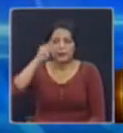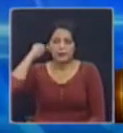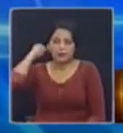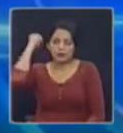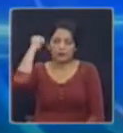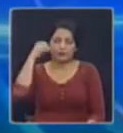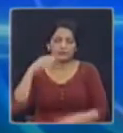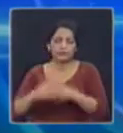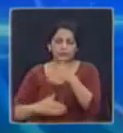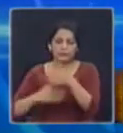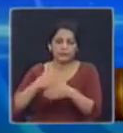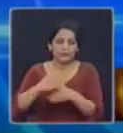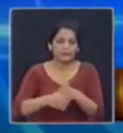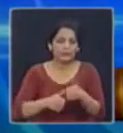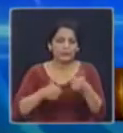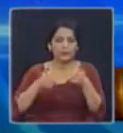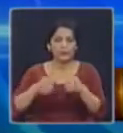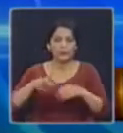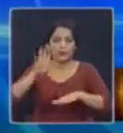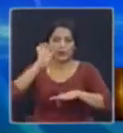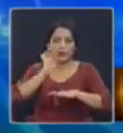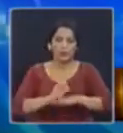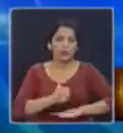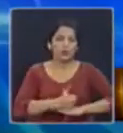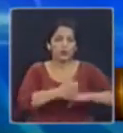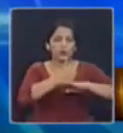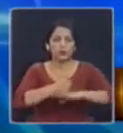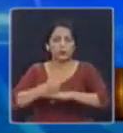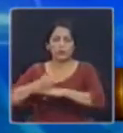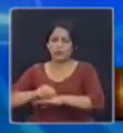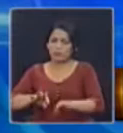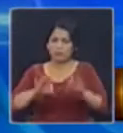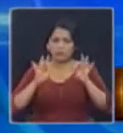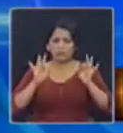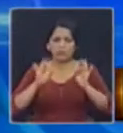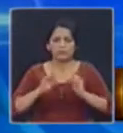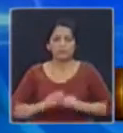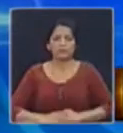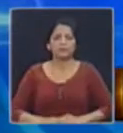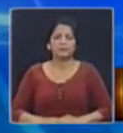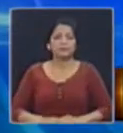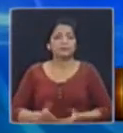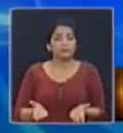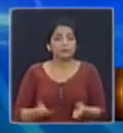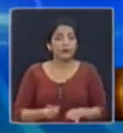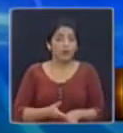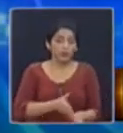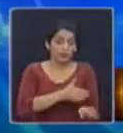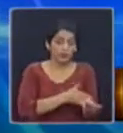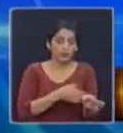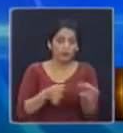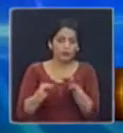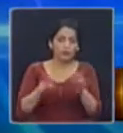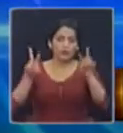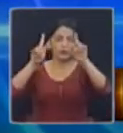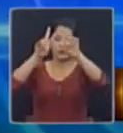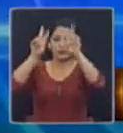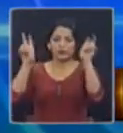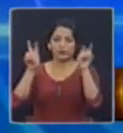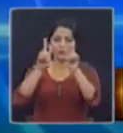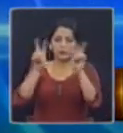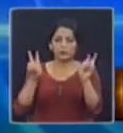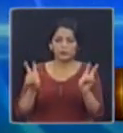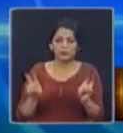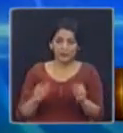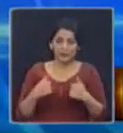la reinstitucionalidad del Ecuador. Ahora, asambleísta, usted mencionó algunos temas y voy